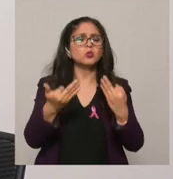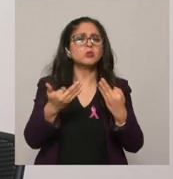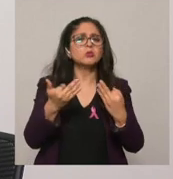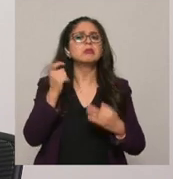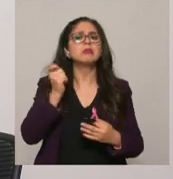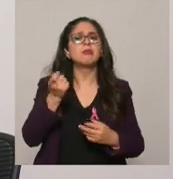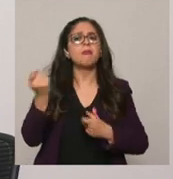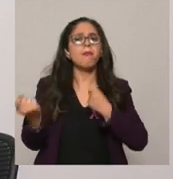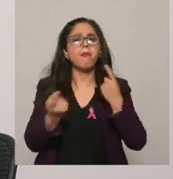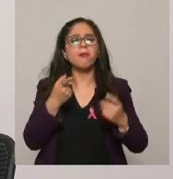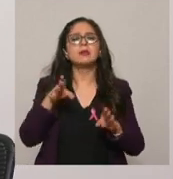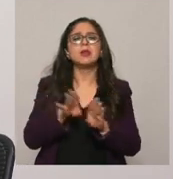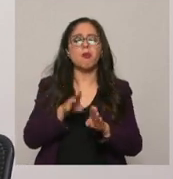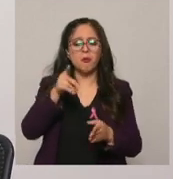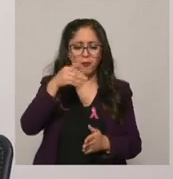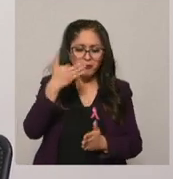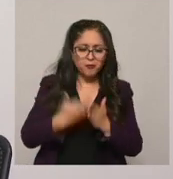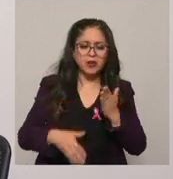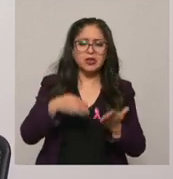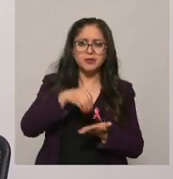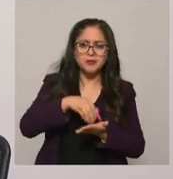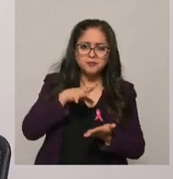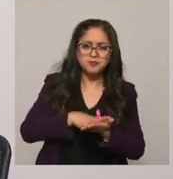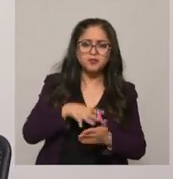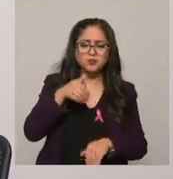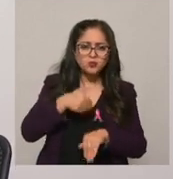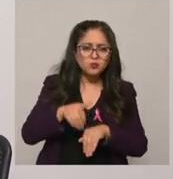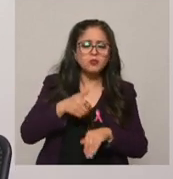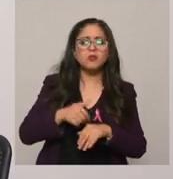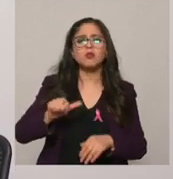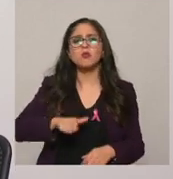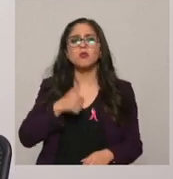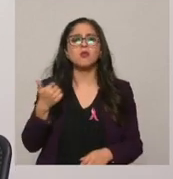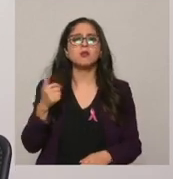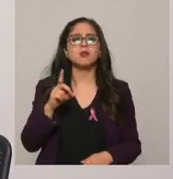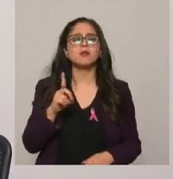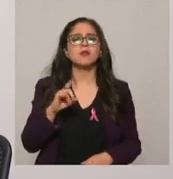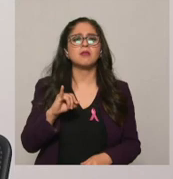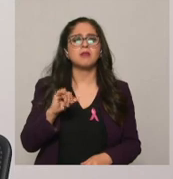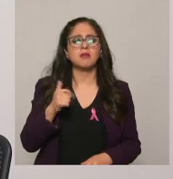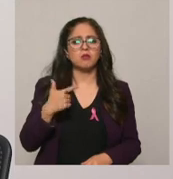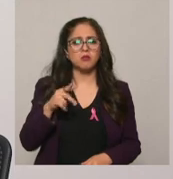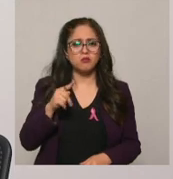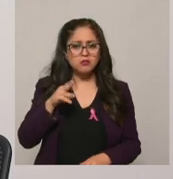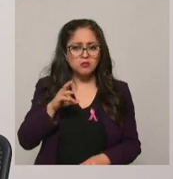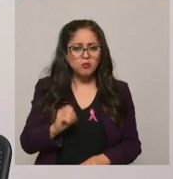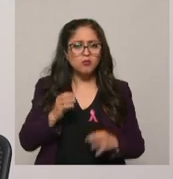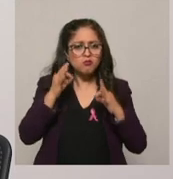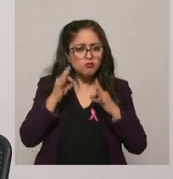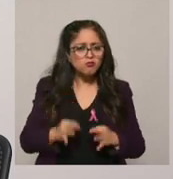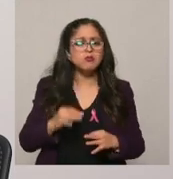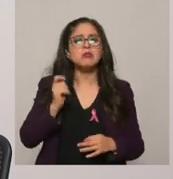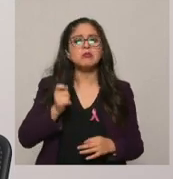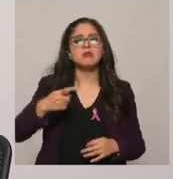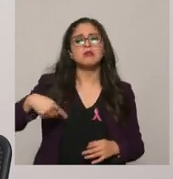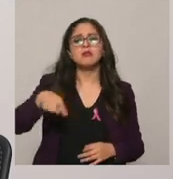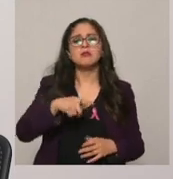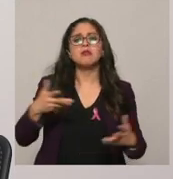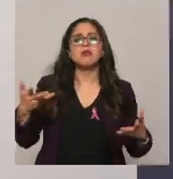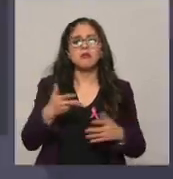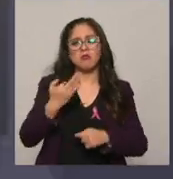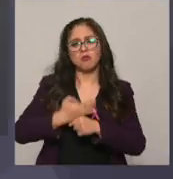de cifras, ante una ausencia de diagnóstico certero sobre lo que